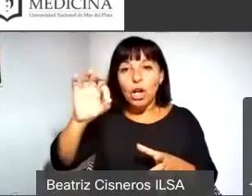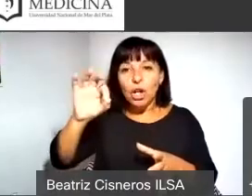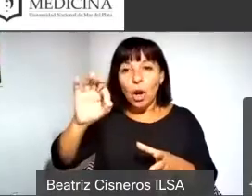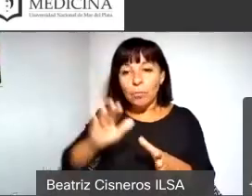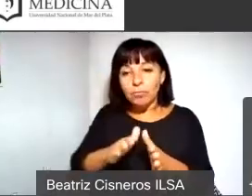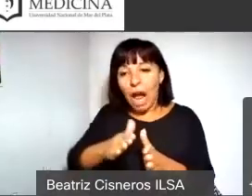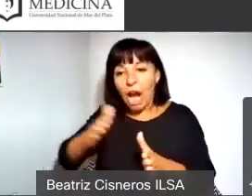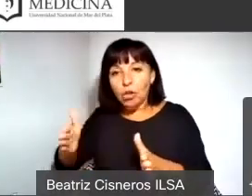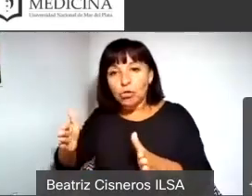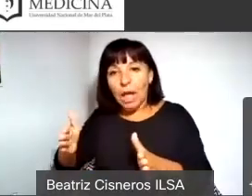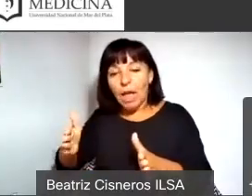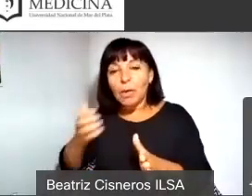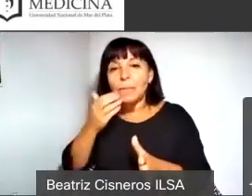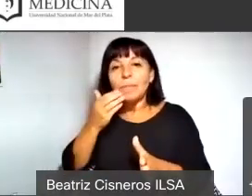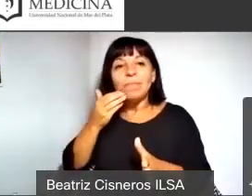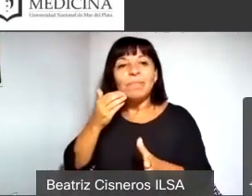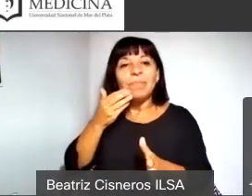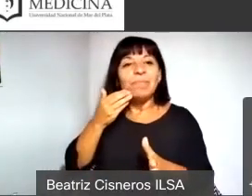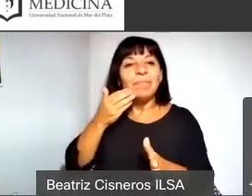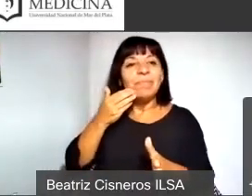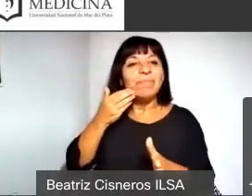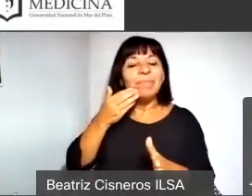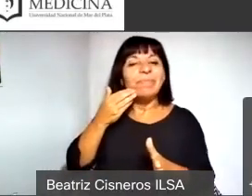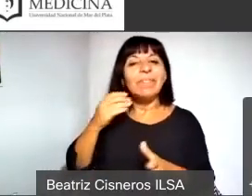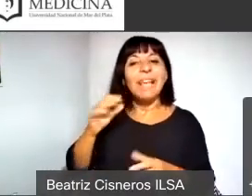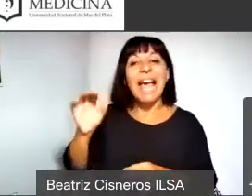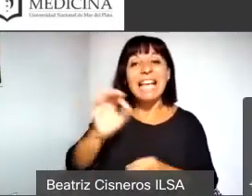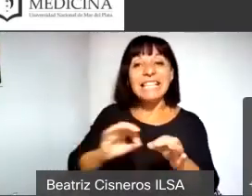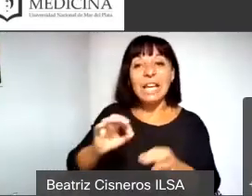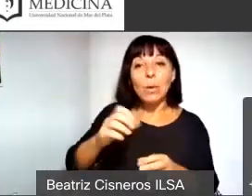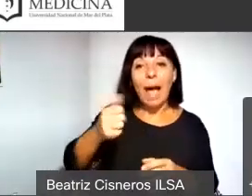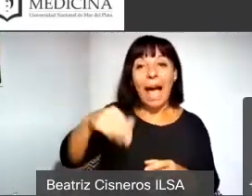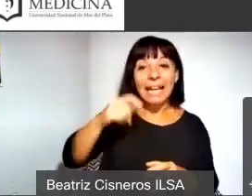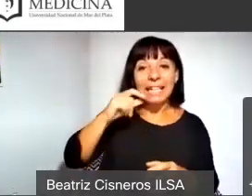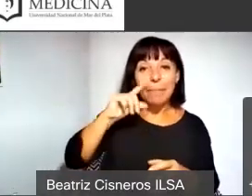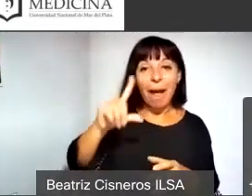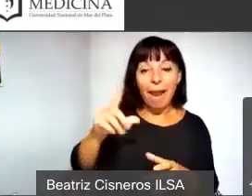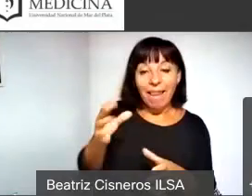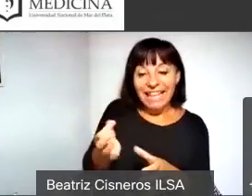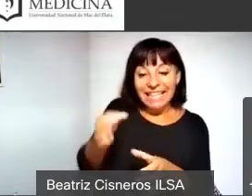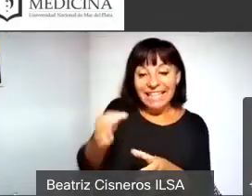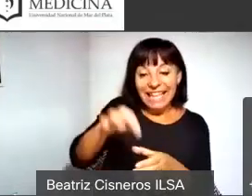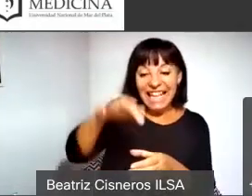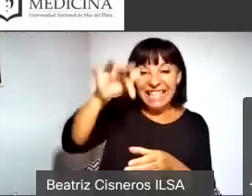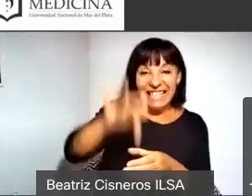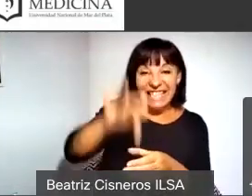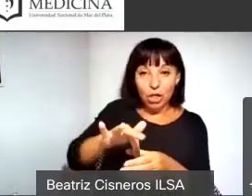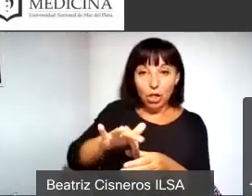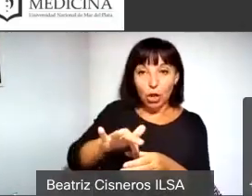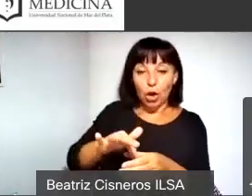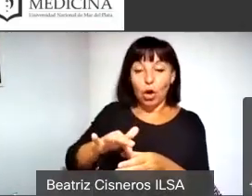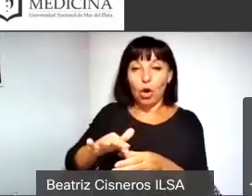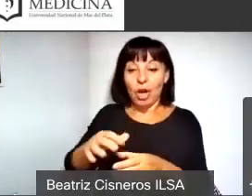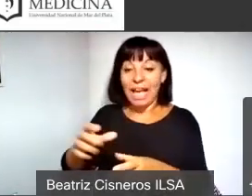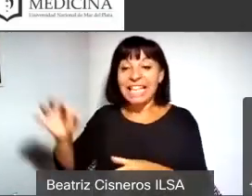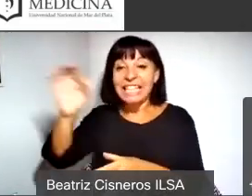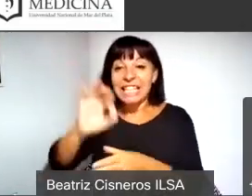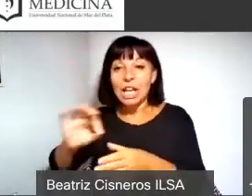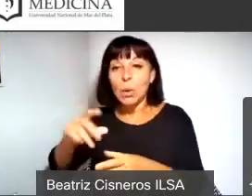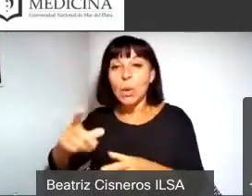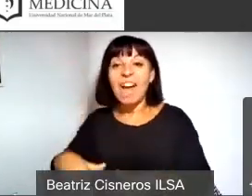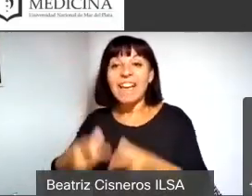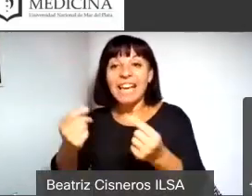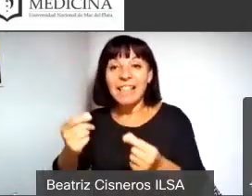cosa que no ocurre con la célula animal, donde el núcleo en general es central en la célula. En la célula vegetal no. La